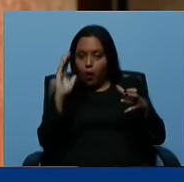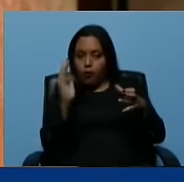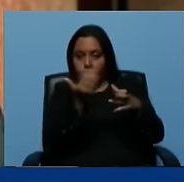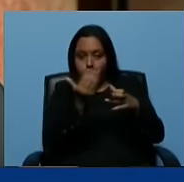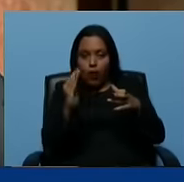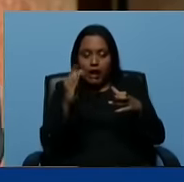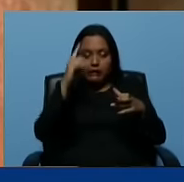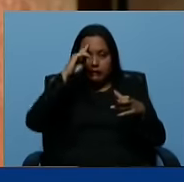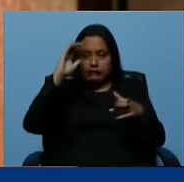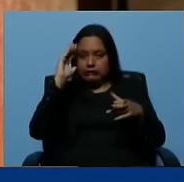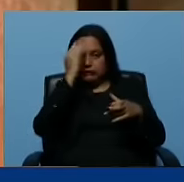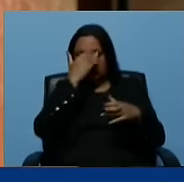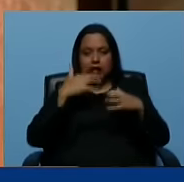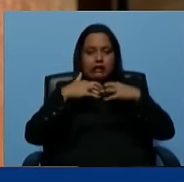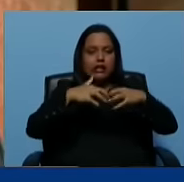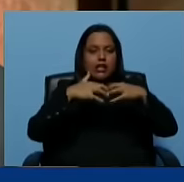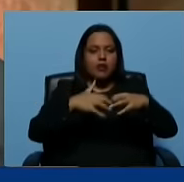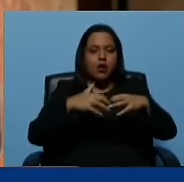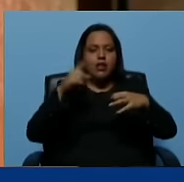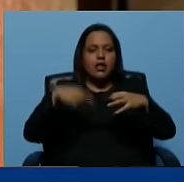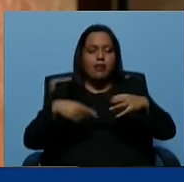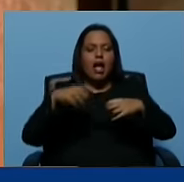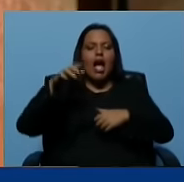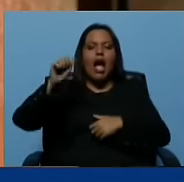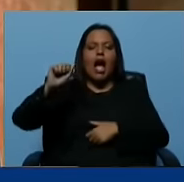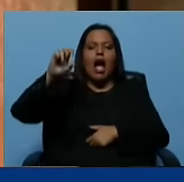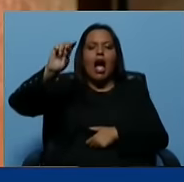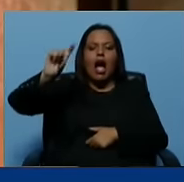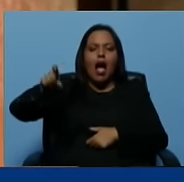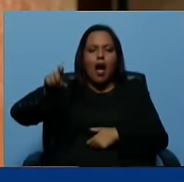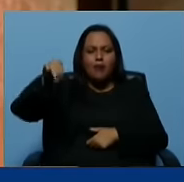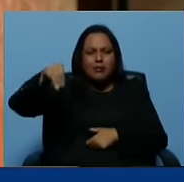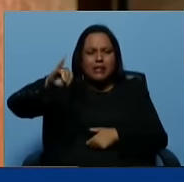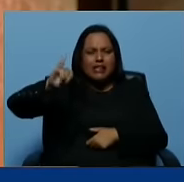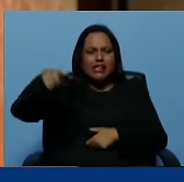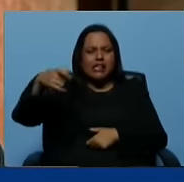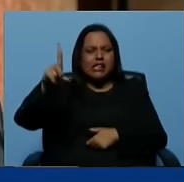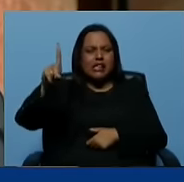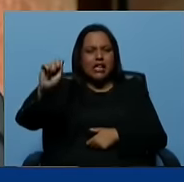del cerebro, está en la amígdala del cerebro, está en